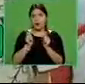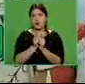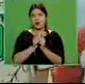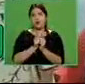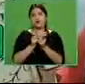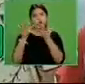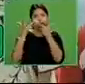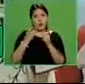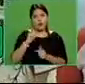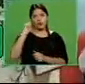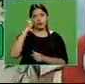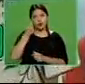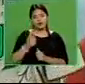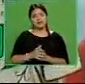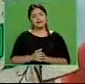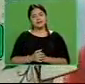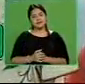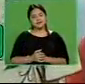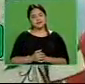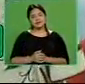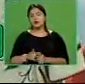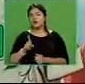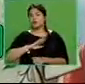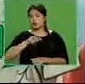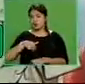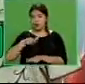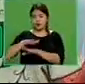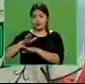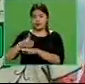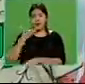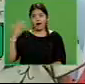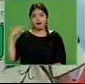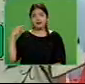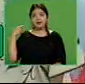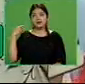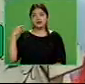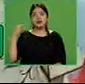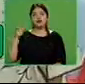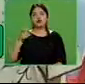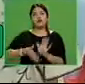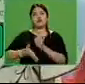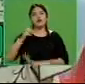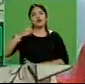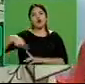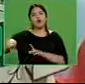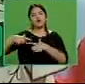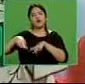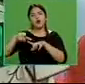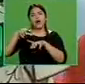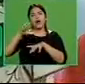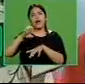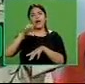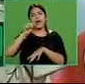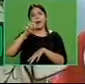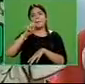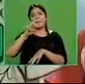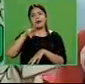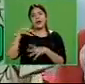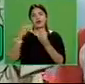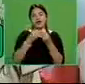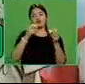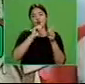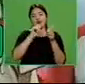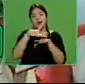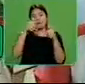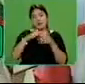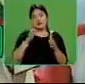nos recuente. Bueno, usted cuando la llamamos antes de ayer, estaba por La Esmeralda con la ministra del Deporte, Alejandra